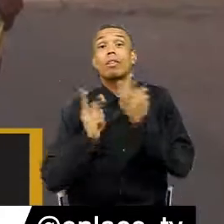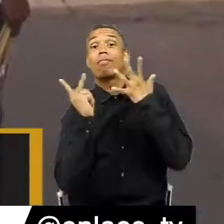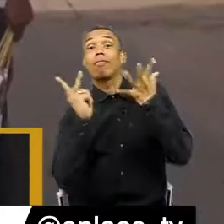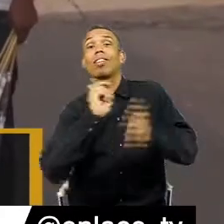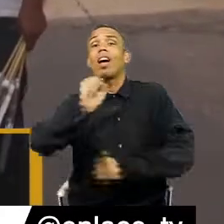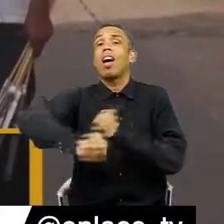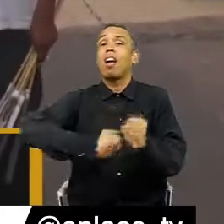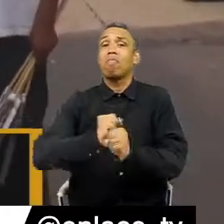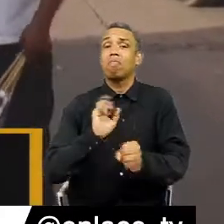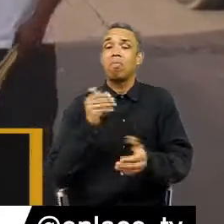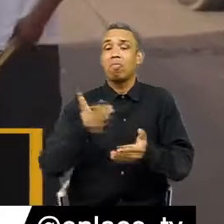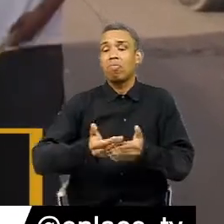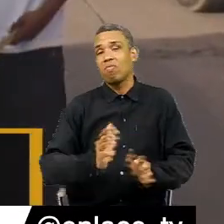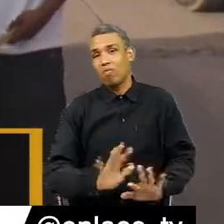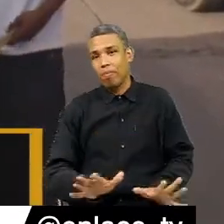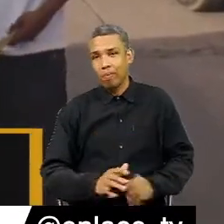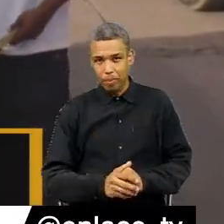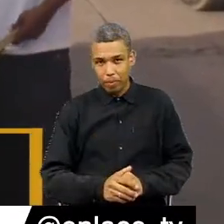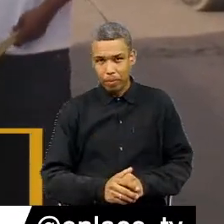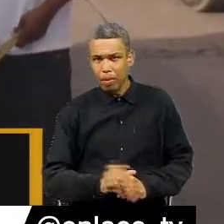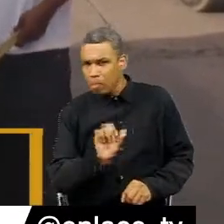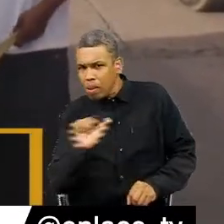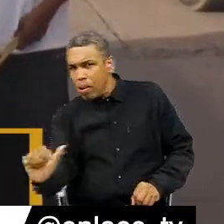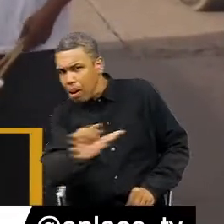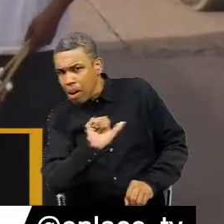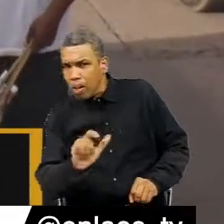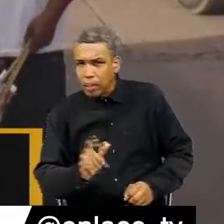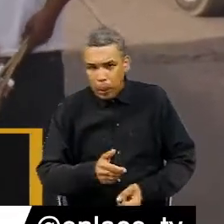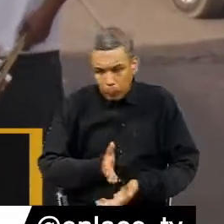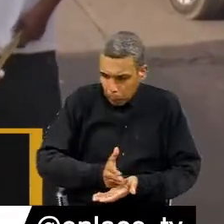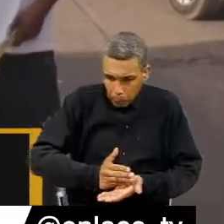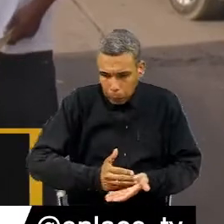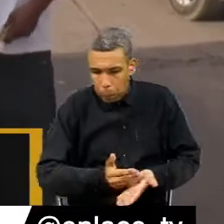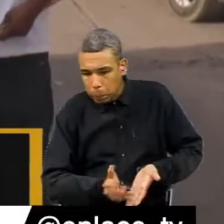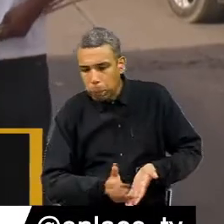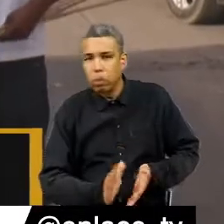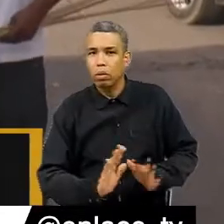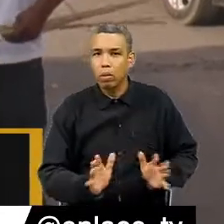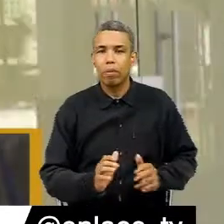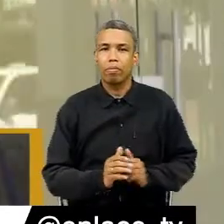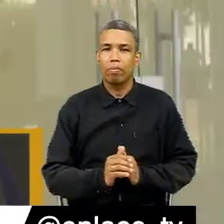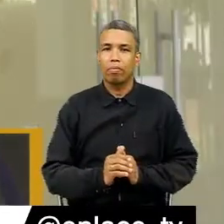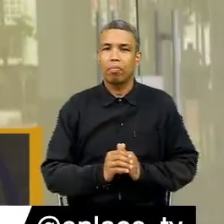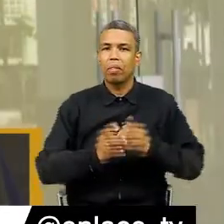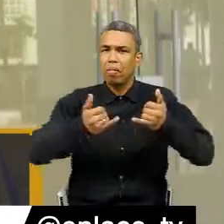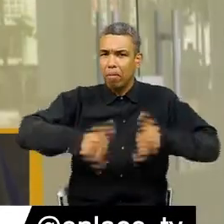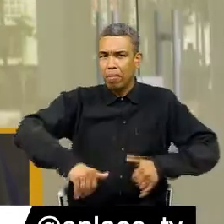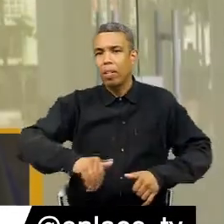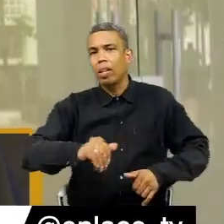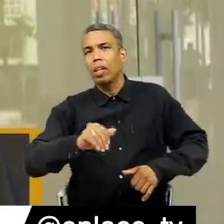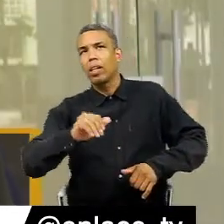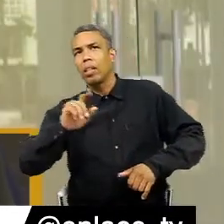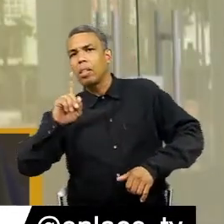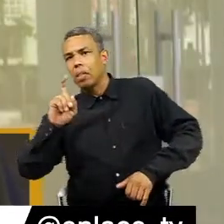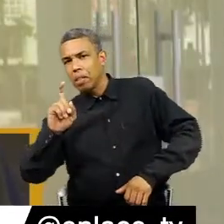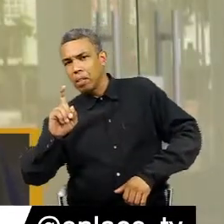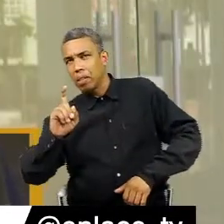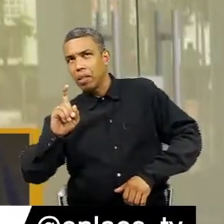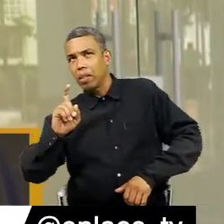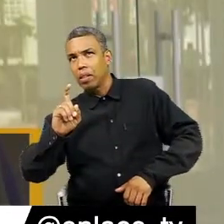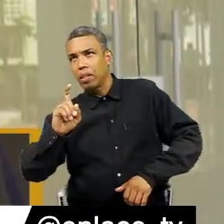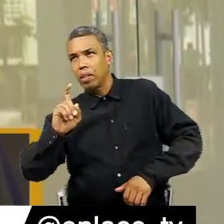personas se les va a dar un incentivo, a las que trabajan en su sancocho. 3 de la tarde ya viene la misa que vamos a tener en la tarima. A las 4 de la tarde nos vamos por el recorrido como siempre